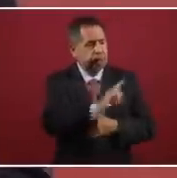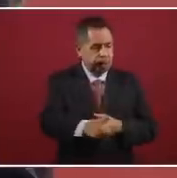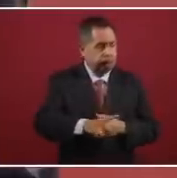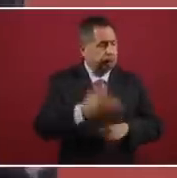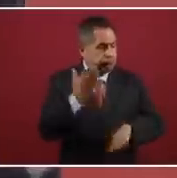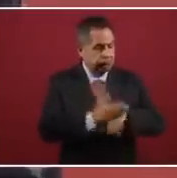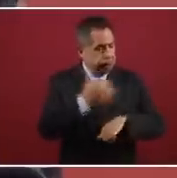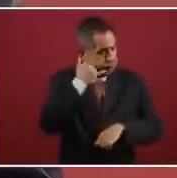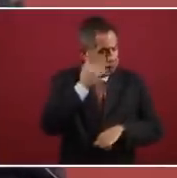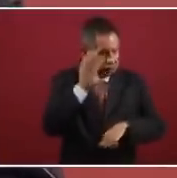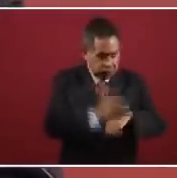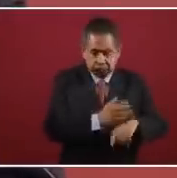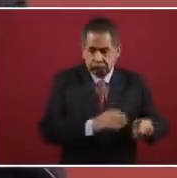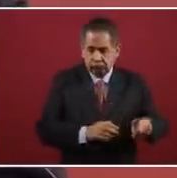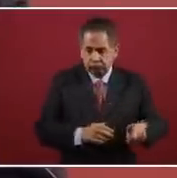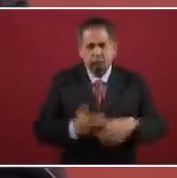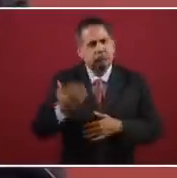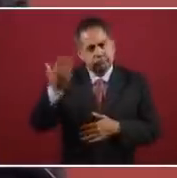como era antes,